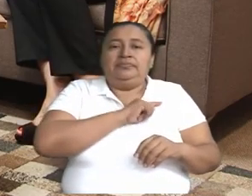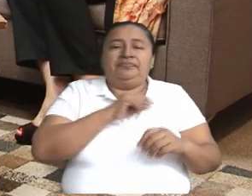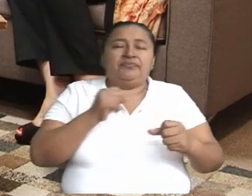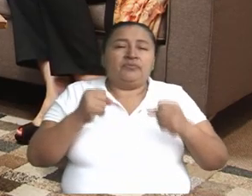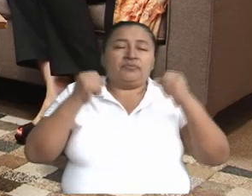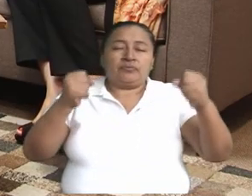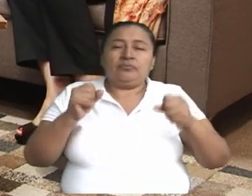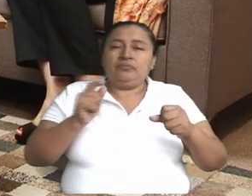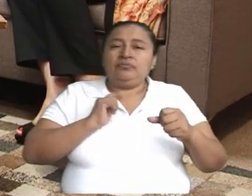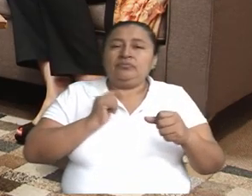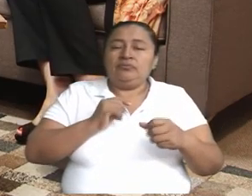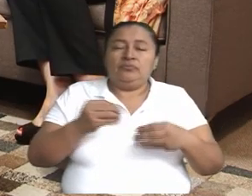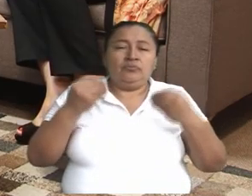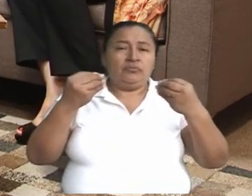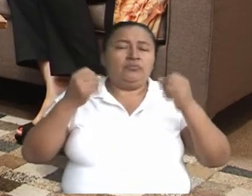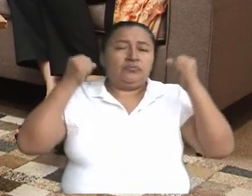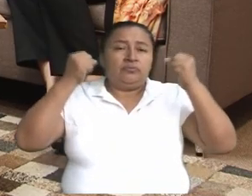y la legitimidad de la gente.